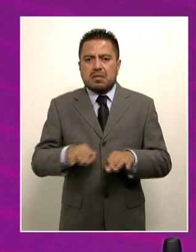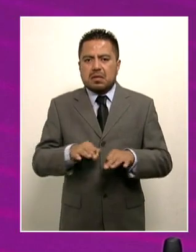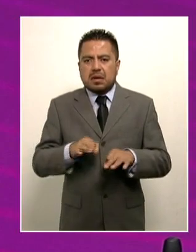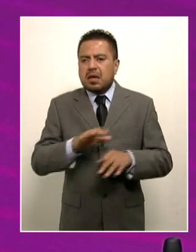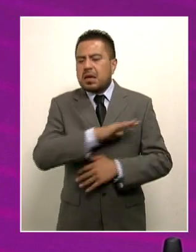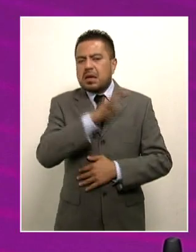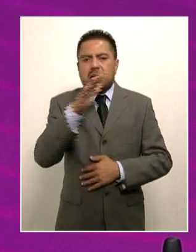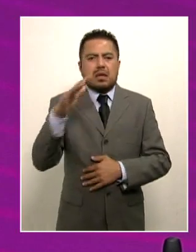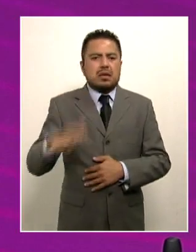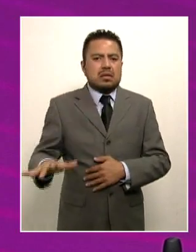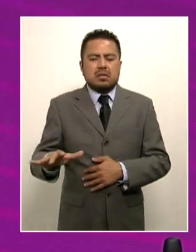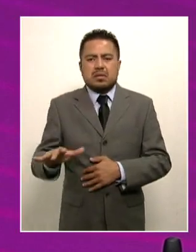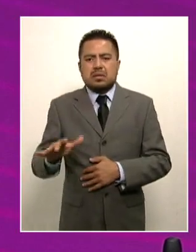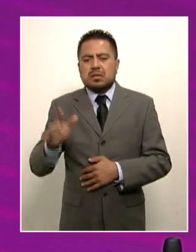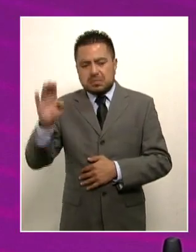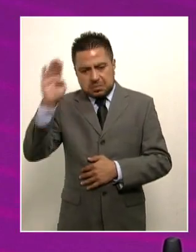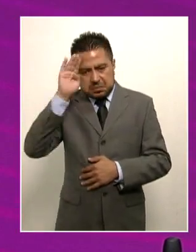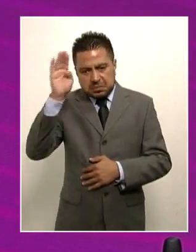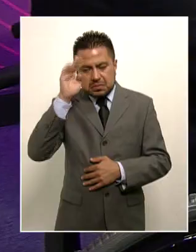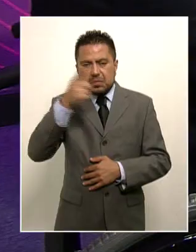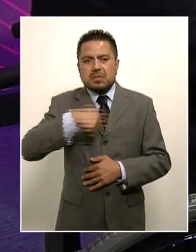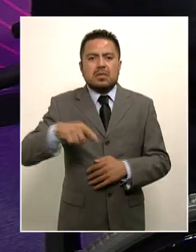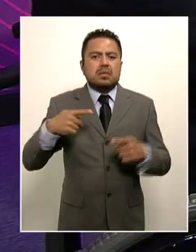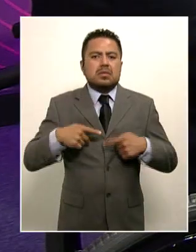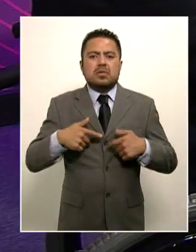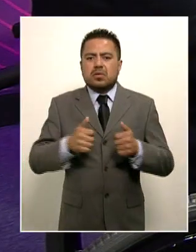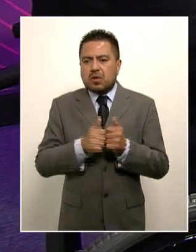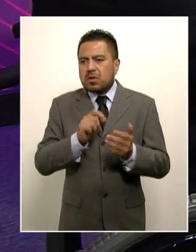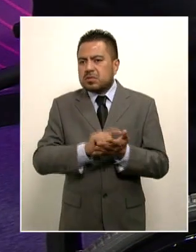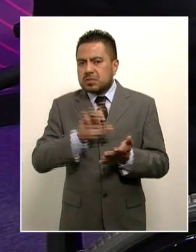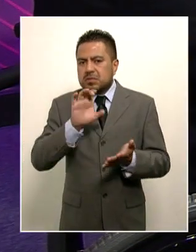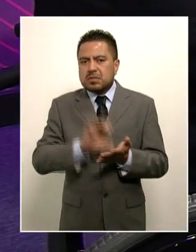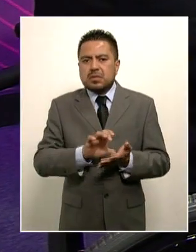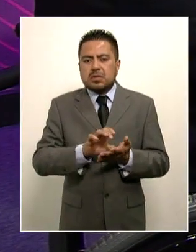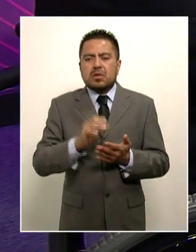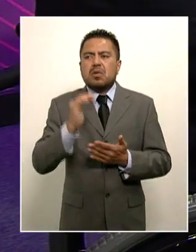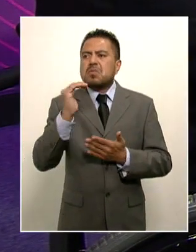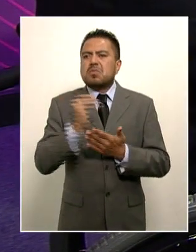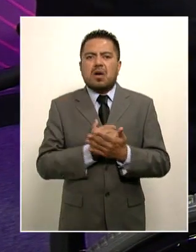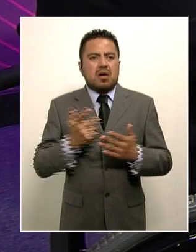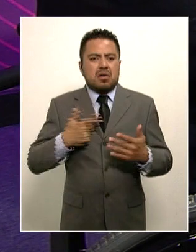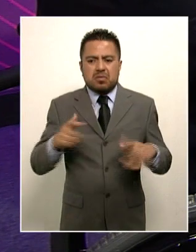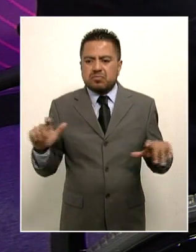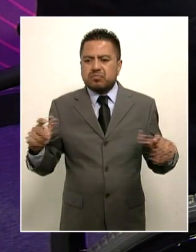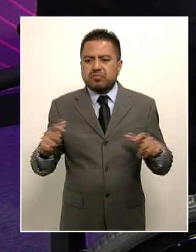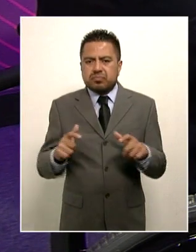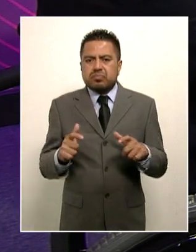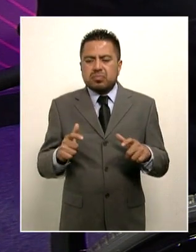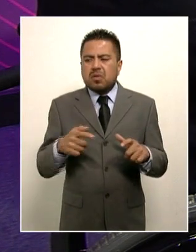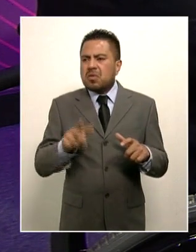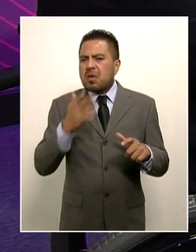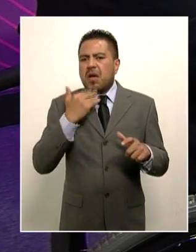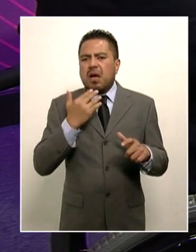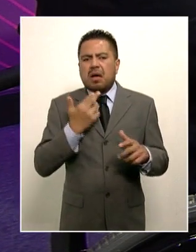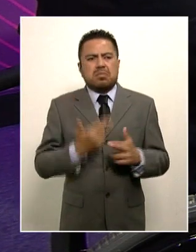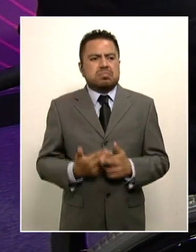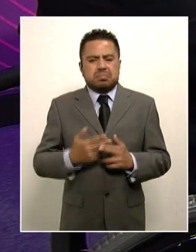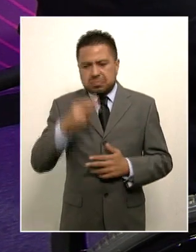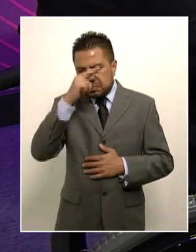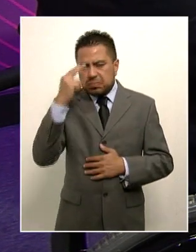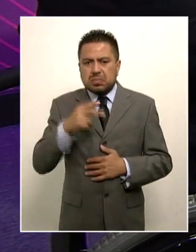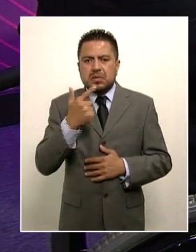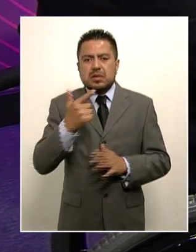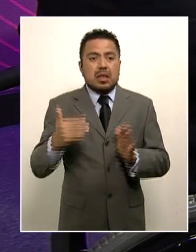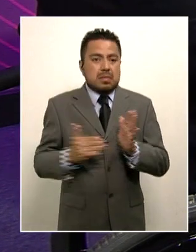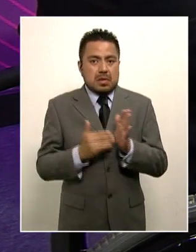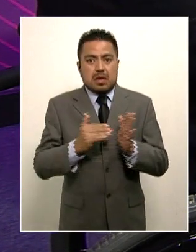y generalmente se piensa que pues, las personas con discapacidad pues, son poquitas, ¿no? No hay tantas en México, bueno, que son